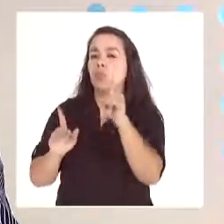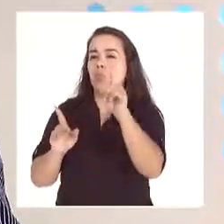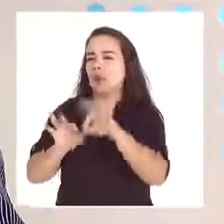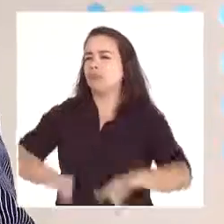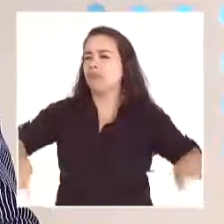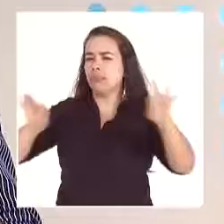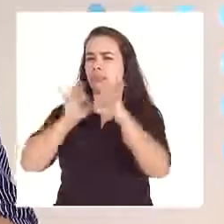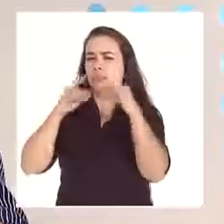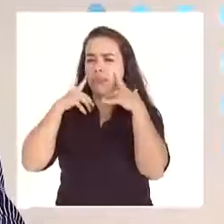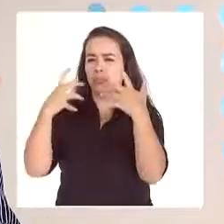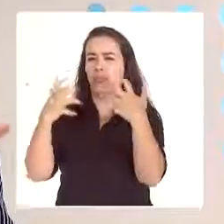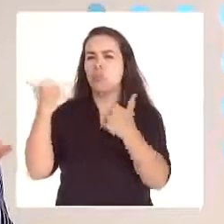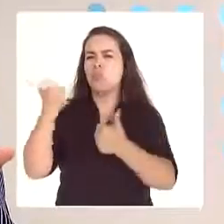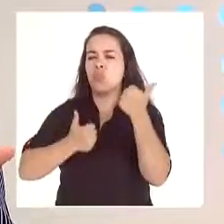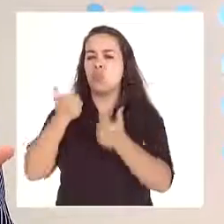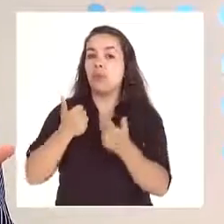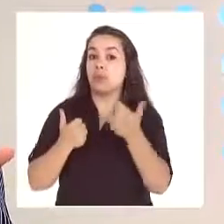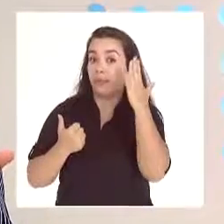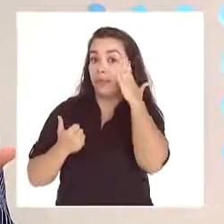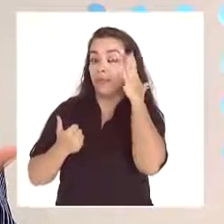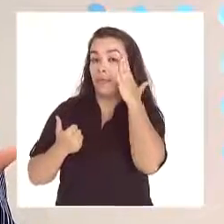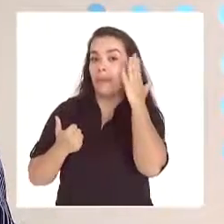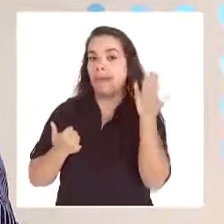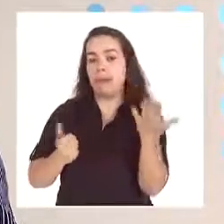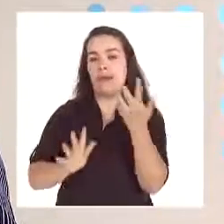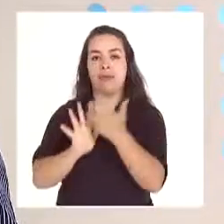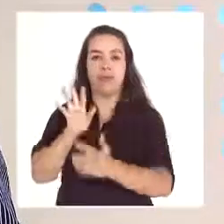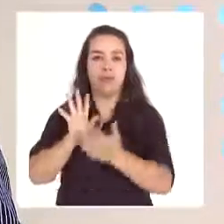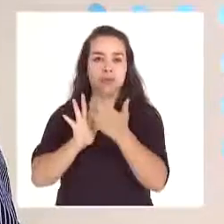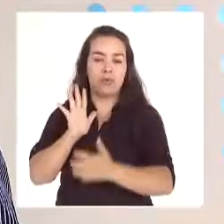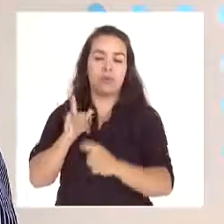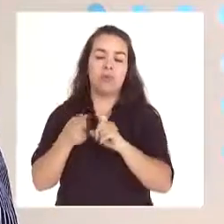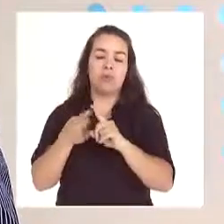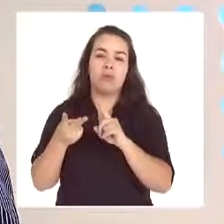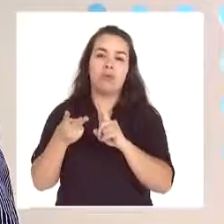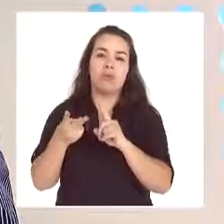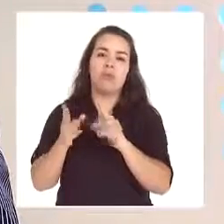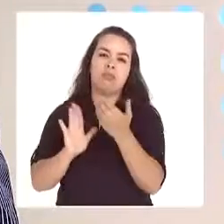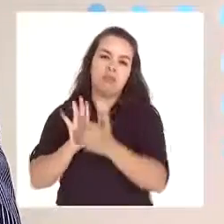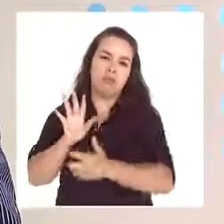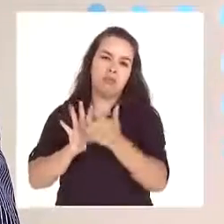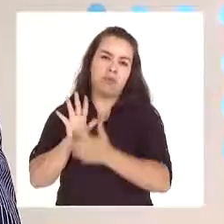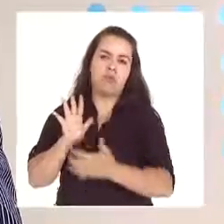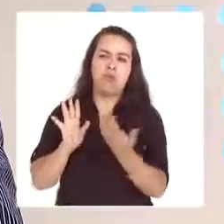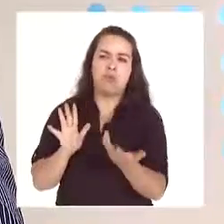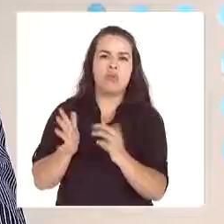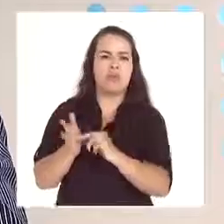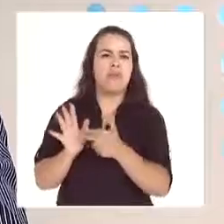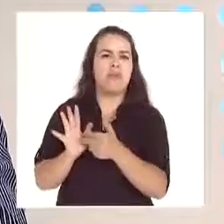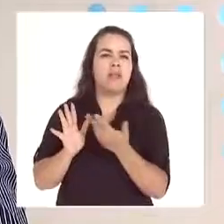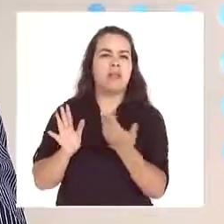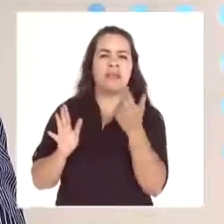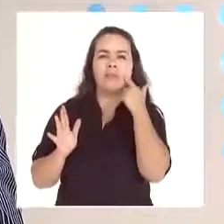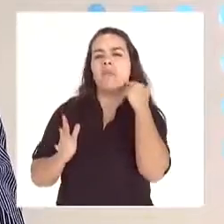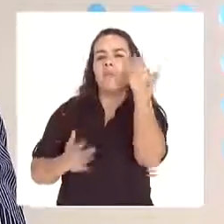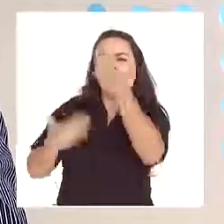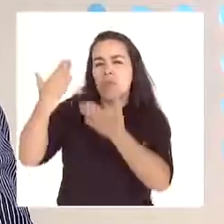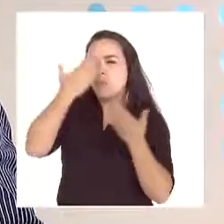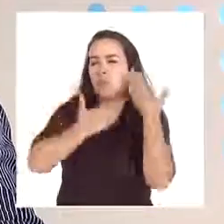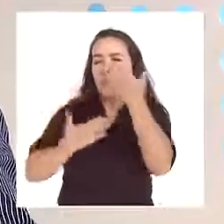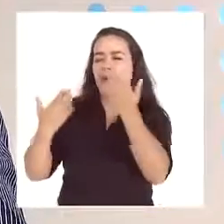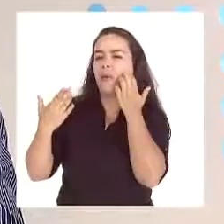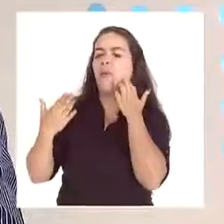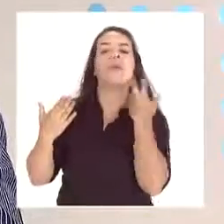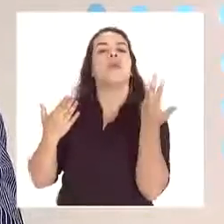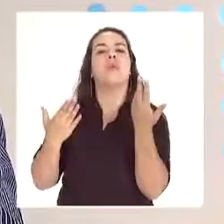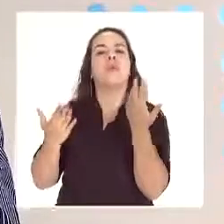grande. Más que diagnóstico, también sirve como prueba o como un estudio